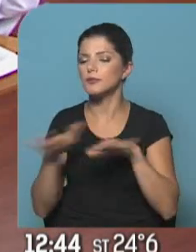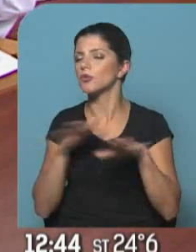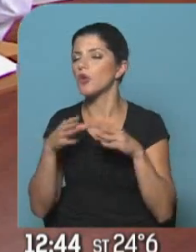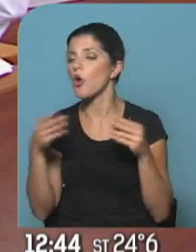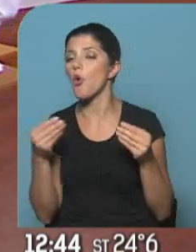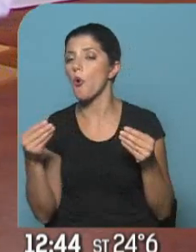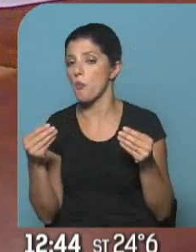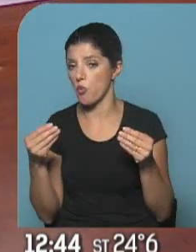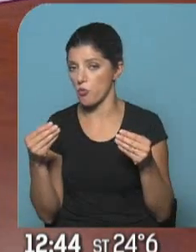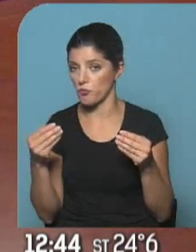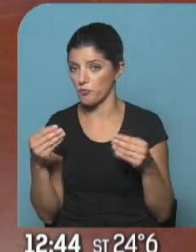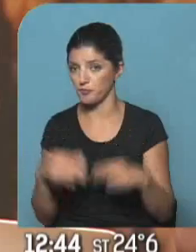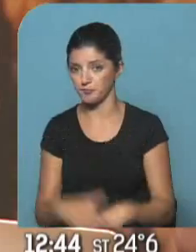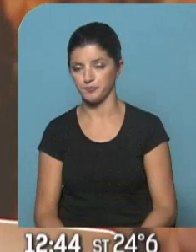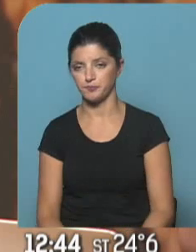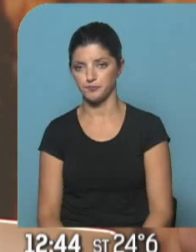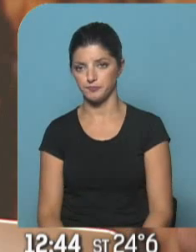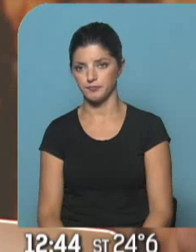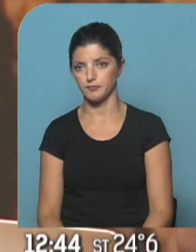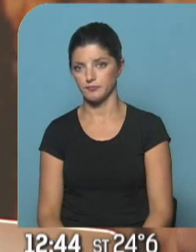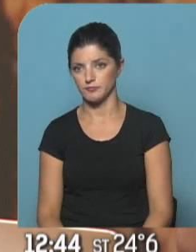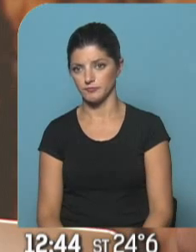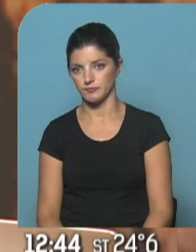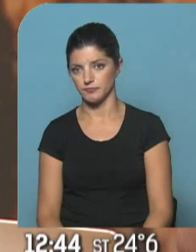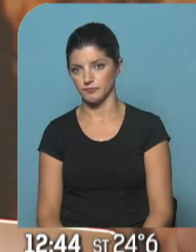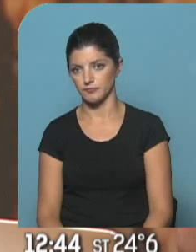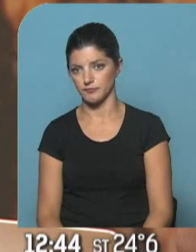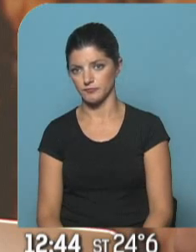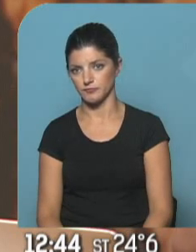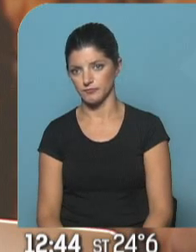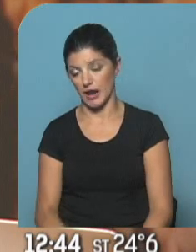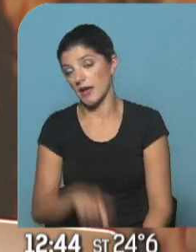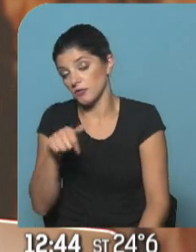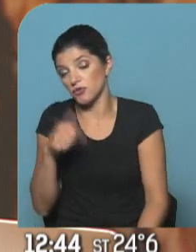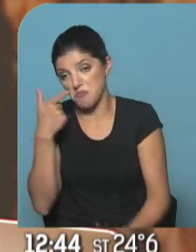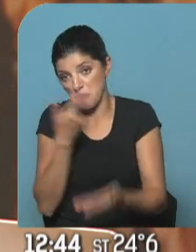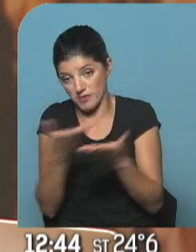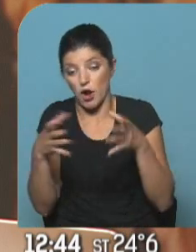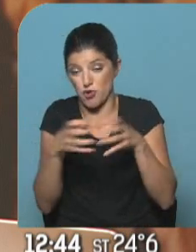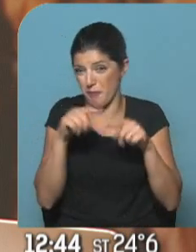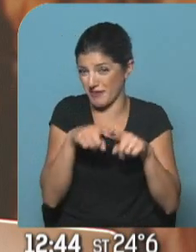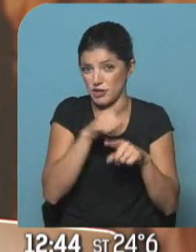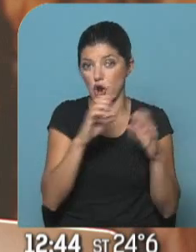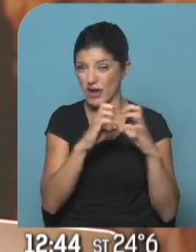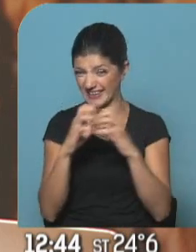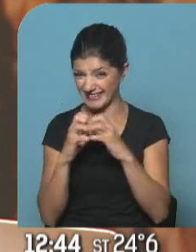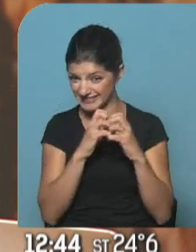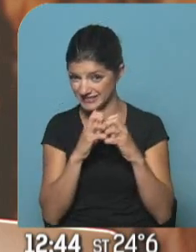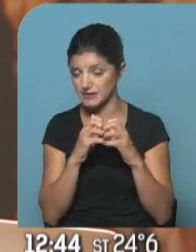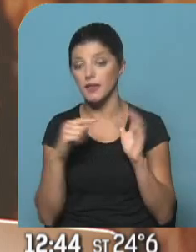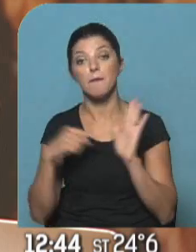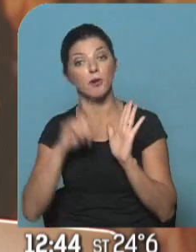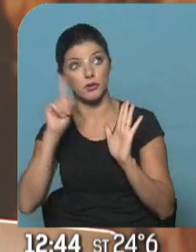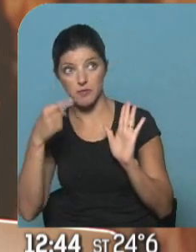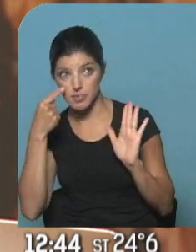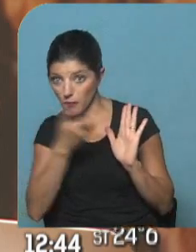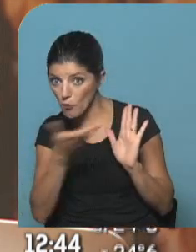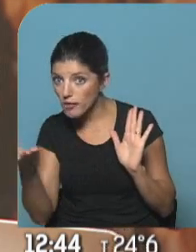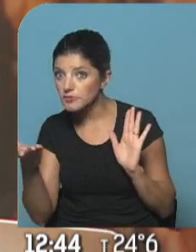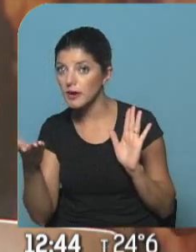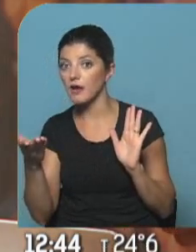que evidentemente marca, por un lado, una crisis del partido de gobierno, pero por otro lado también marca una crisis